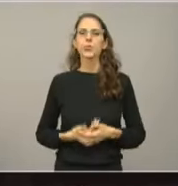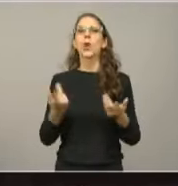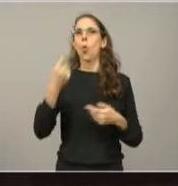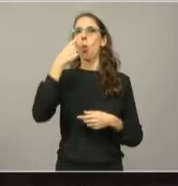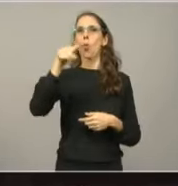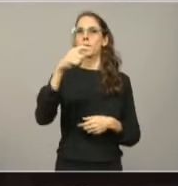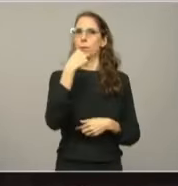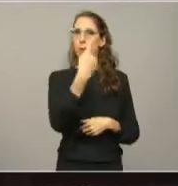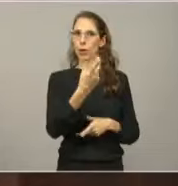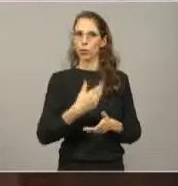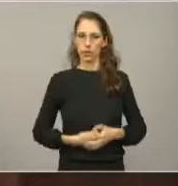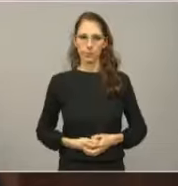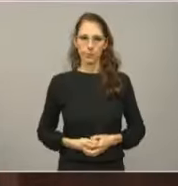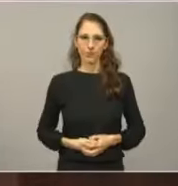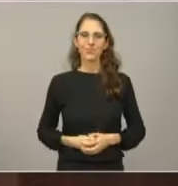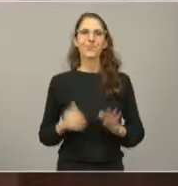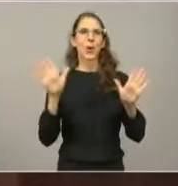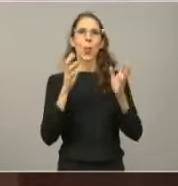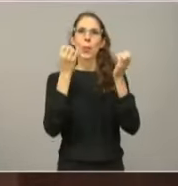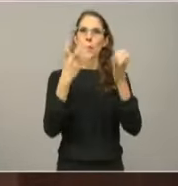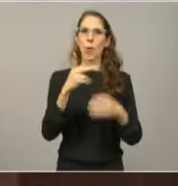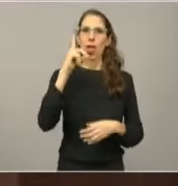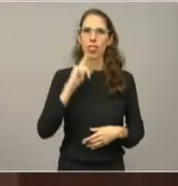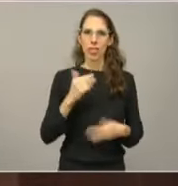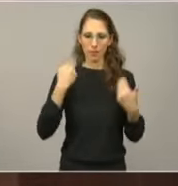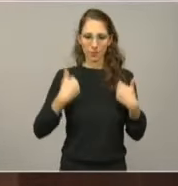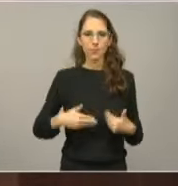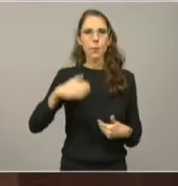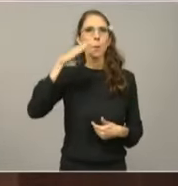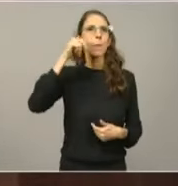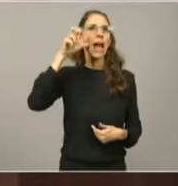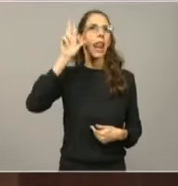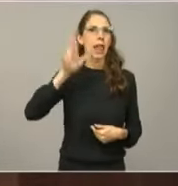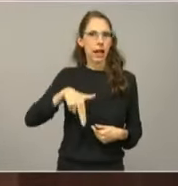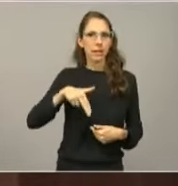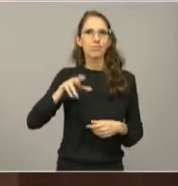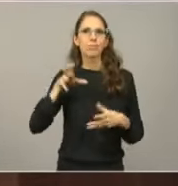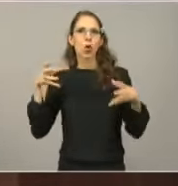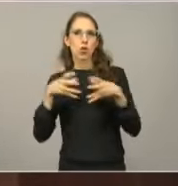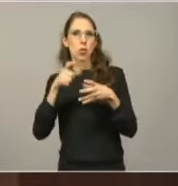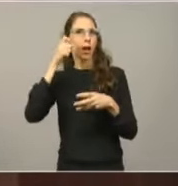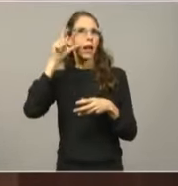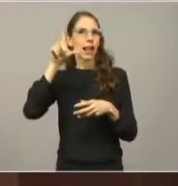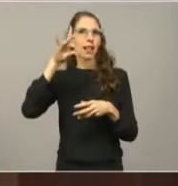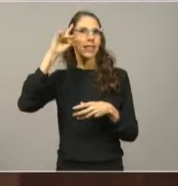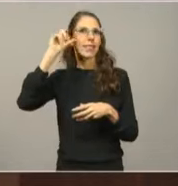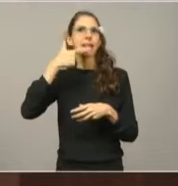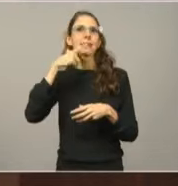última pregunta qué tal Buenos días Bel del destape al ministro